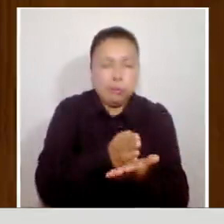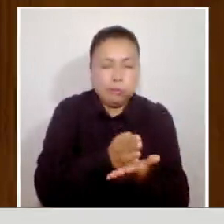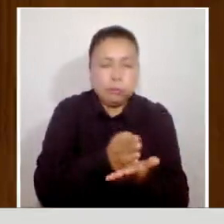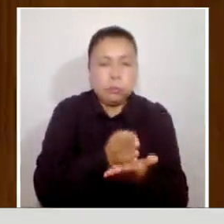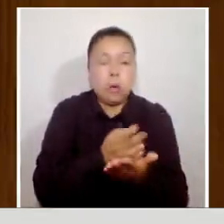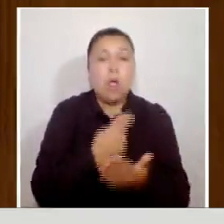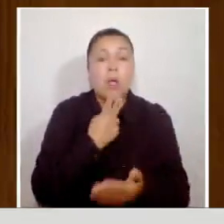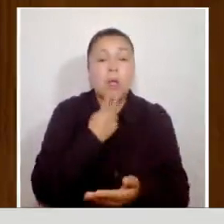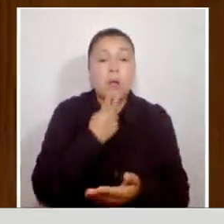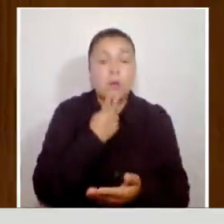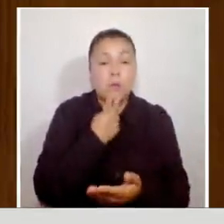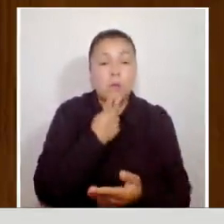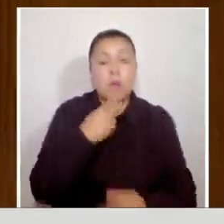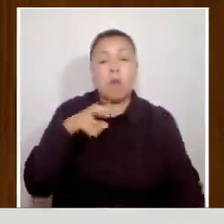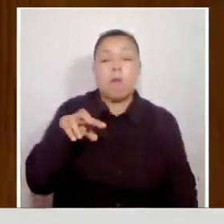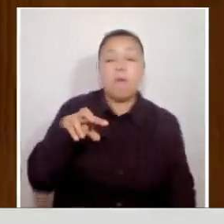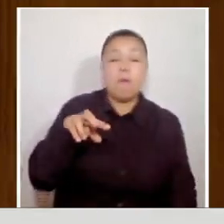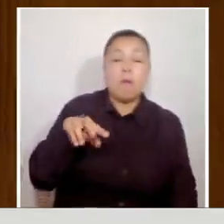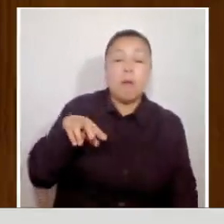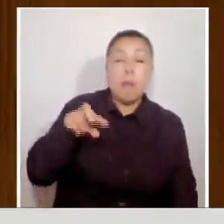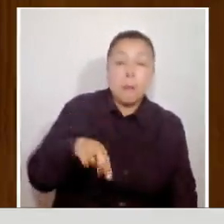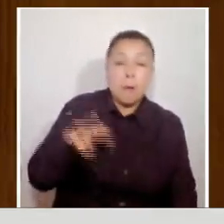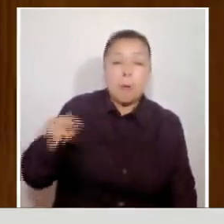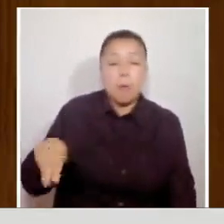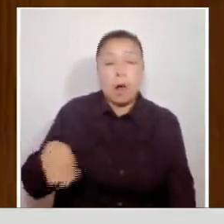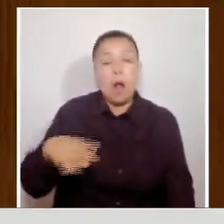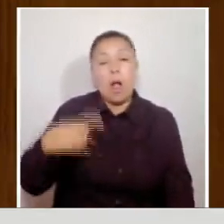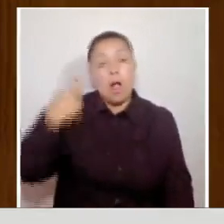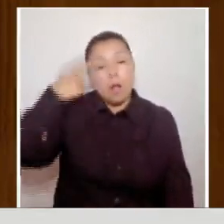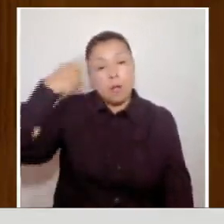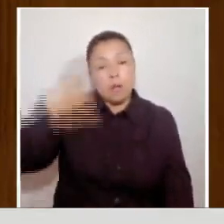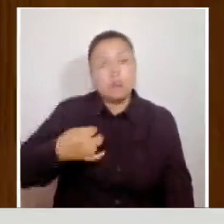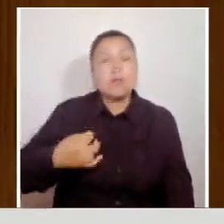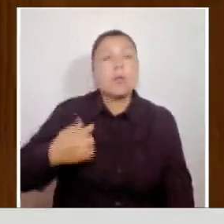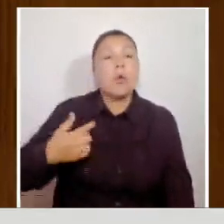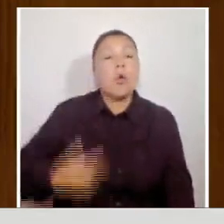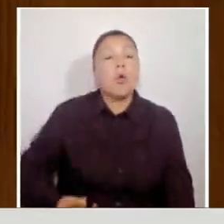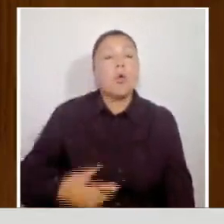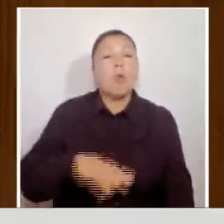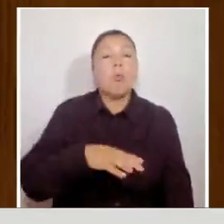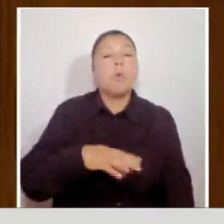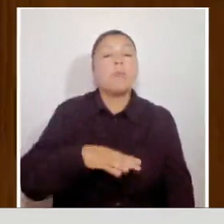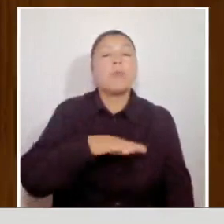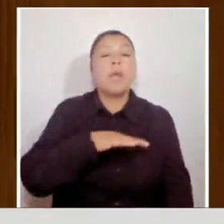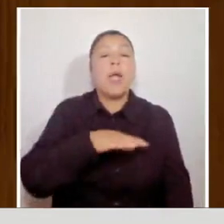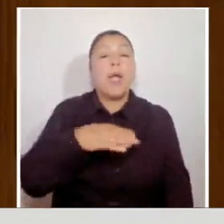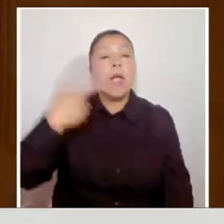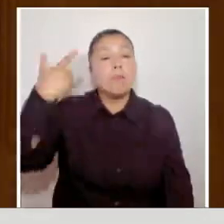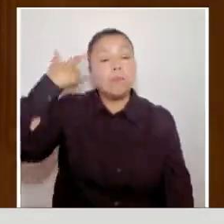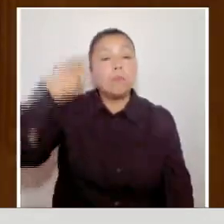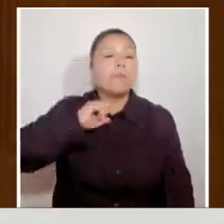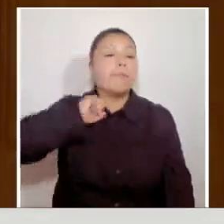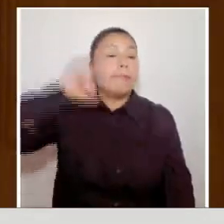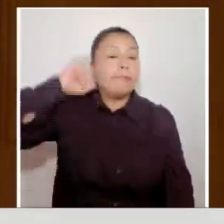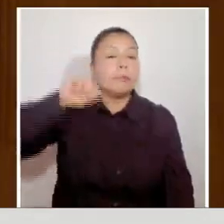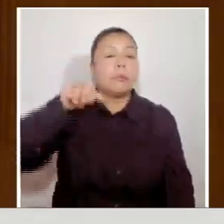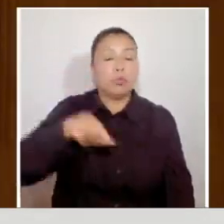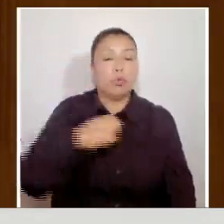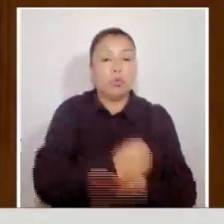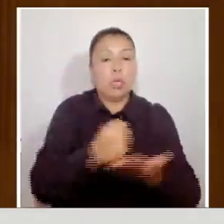sus progenitores han decidido quitarse la vida por ello sometemos esta moción a trámite